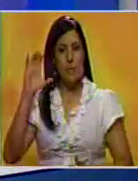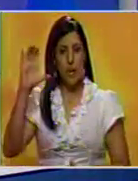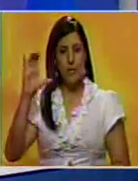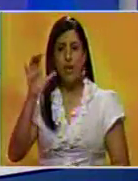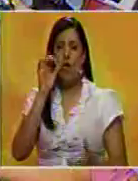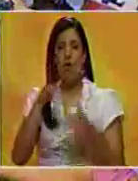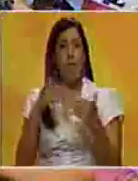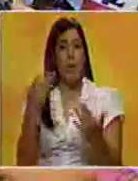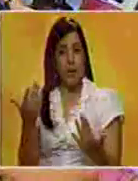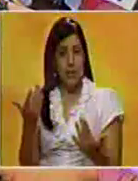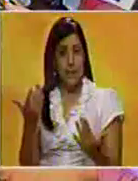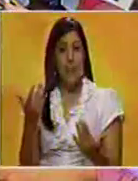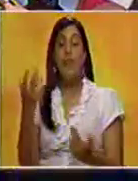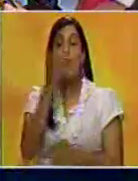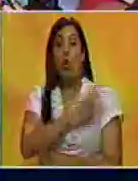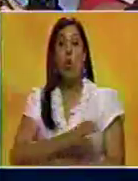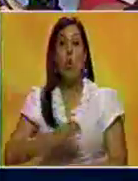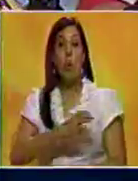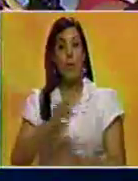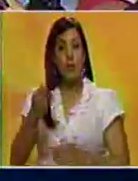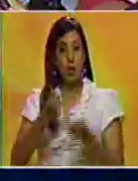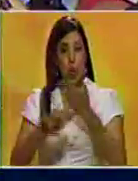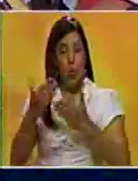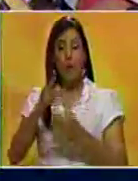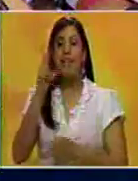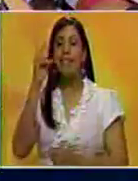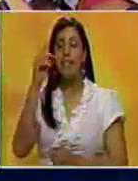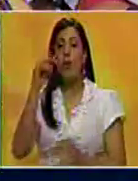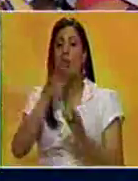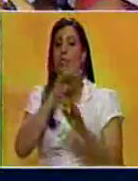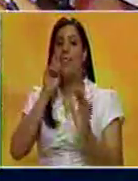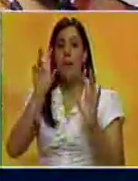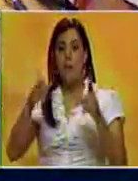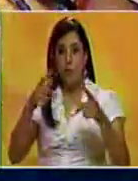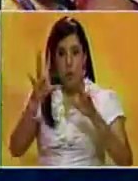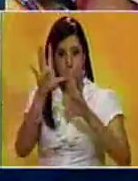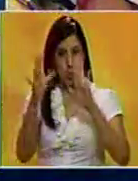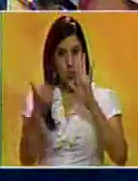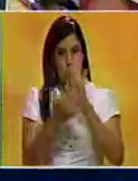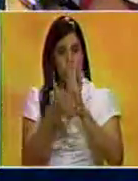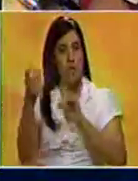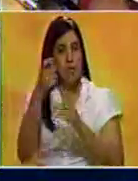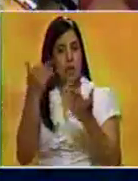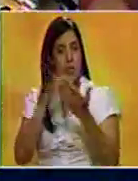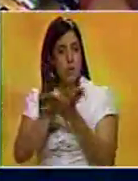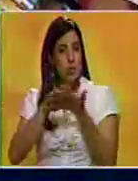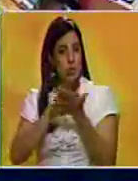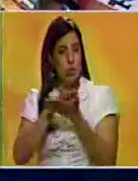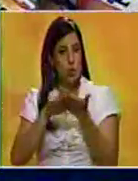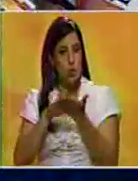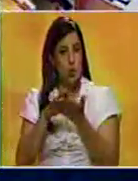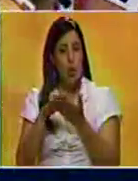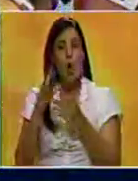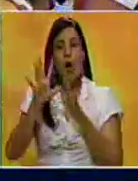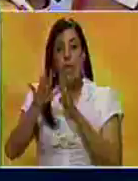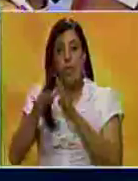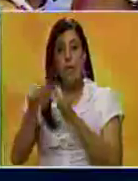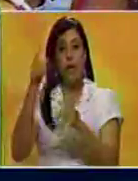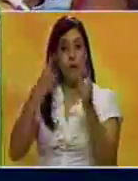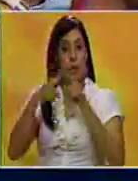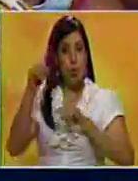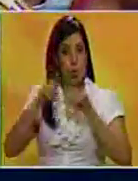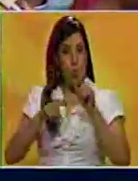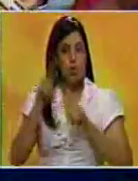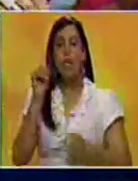carreño recordó que la comisión económica fue la segunda conformada en la constituyente y busca solventar el contrabando de extracción